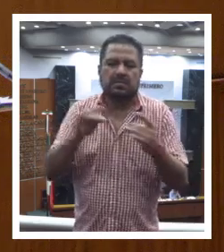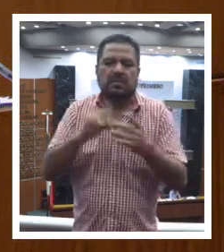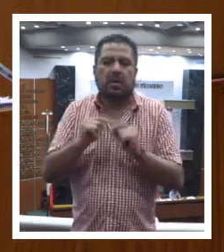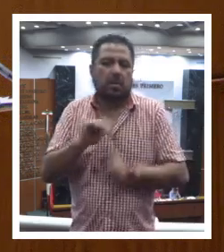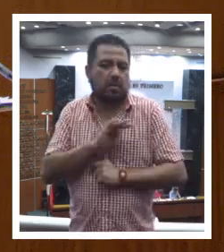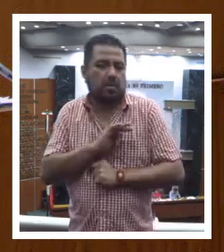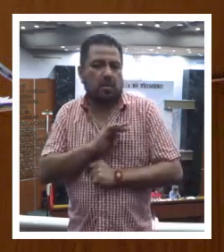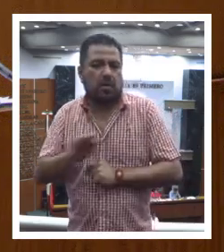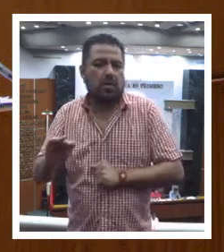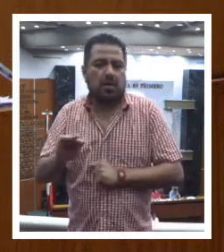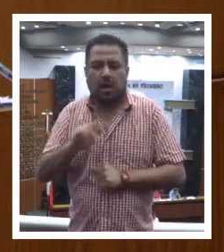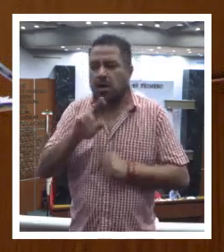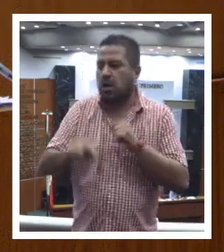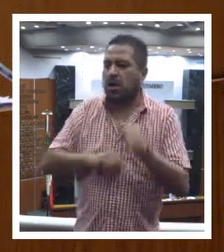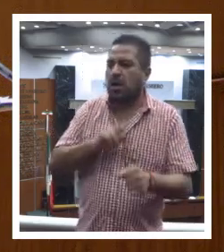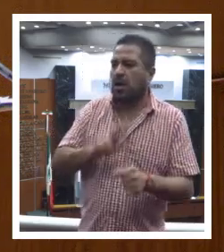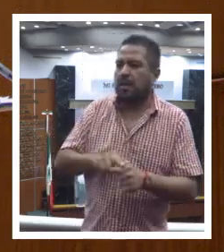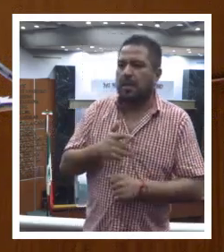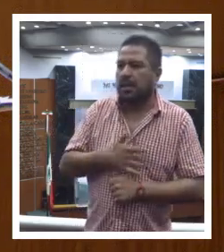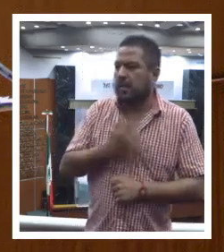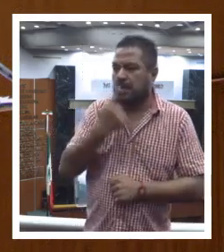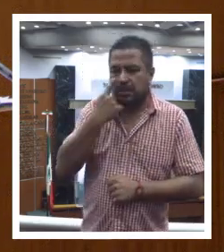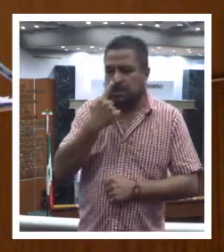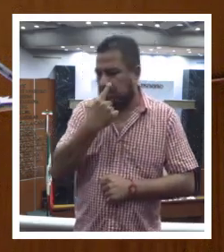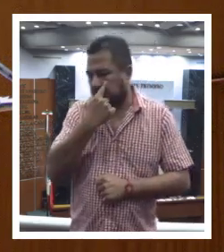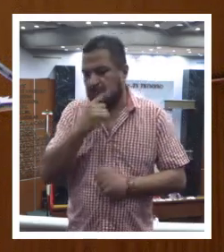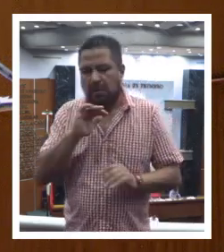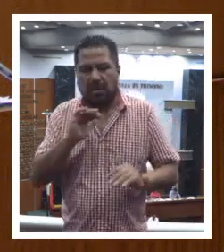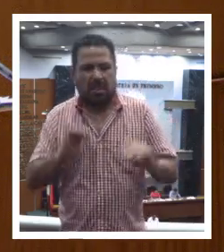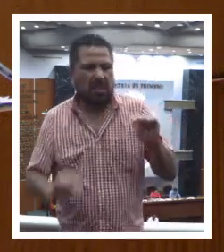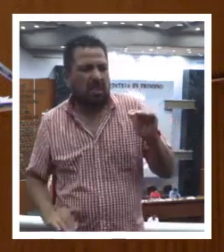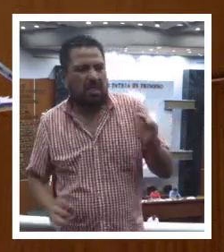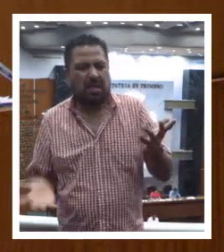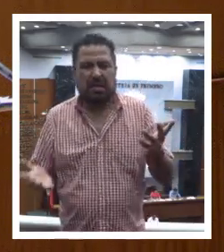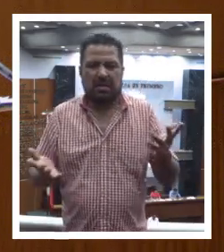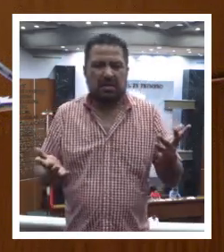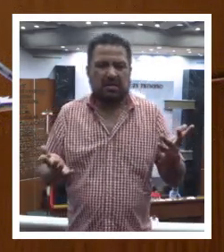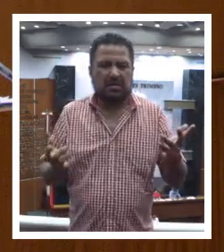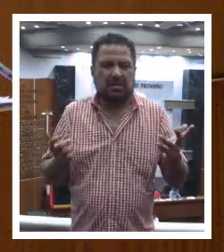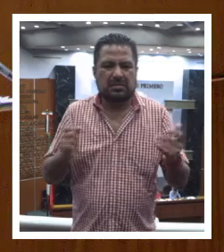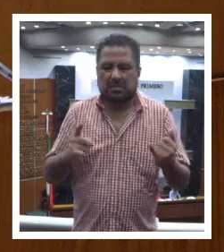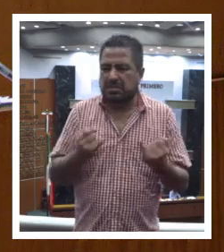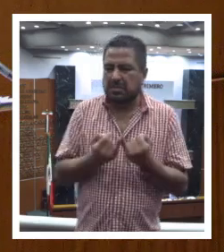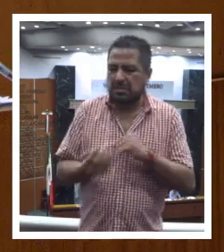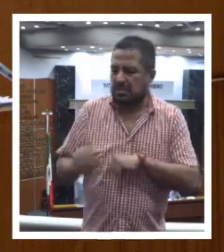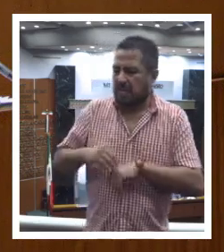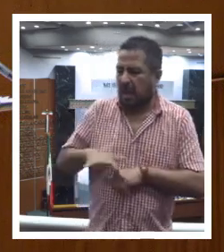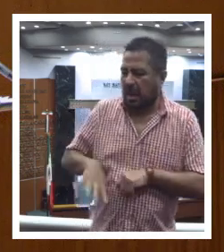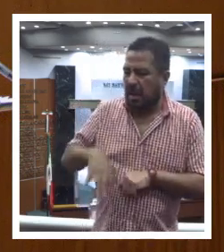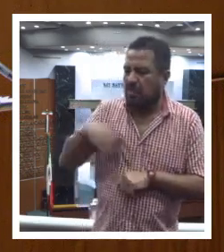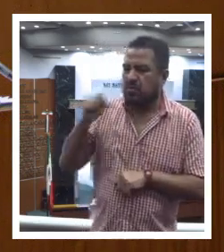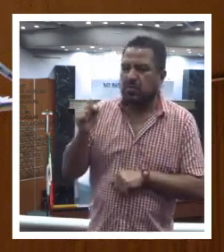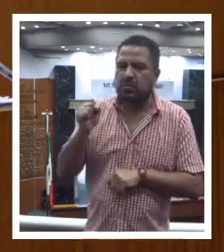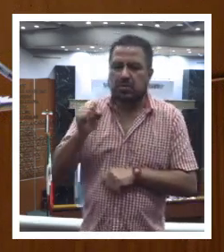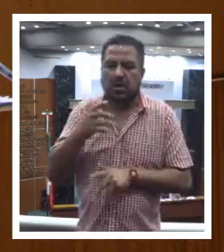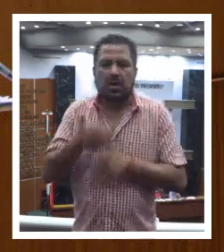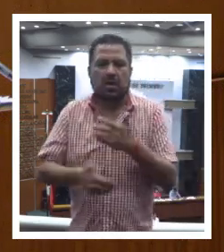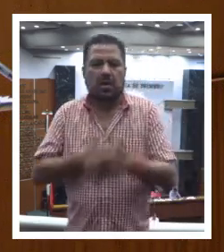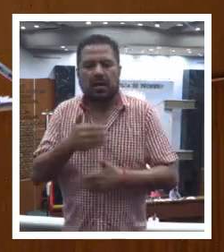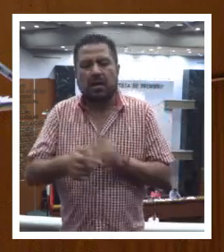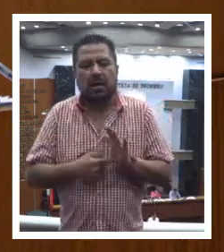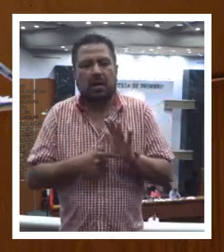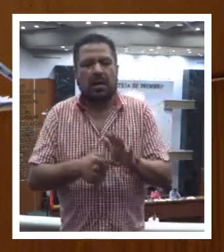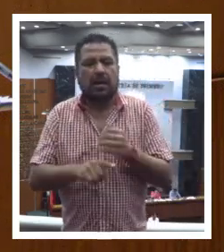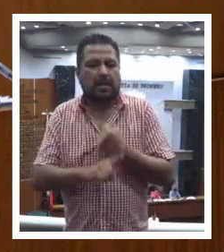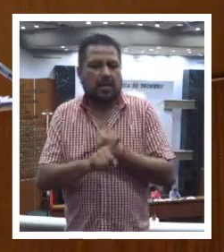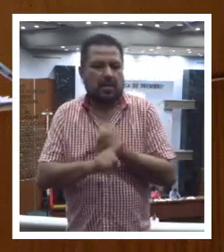poder que se normalizan la desigualdad y perpetúan el abuso y dan paso a seguir visibilizando